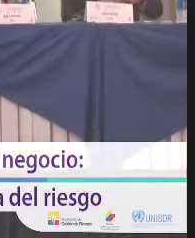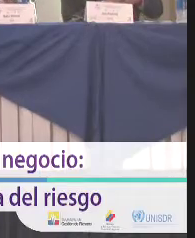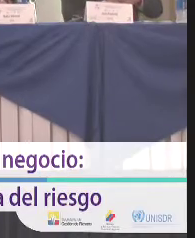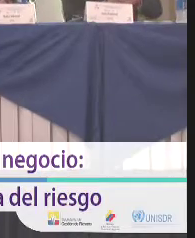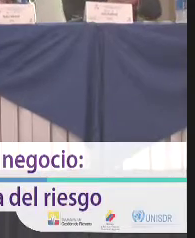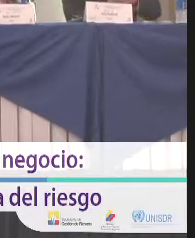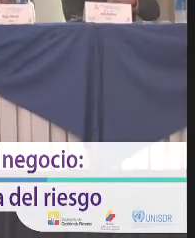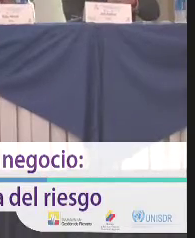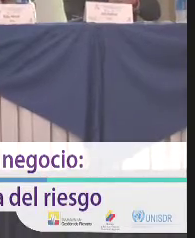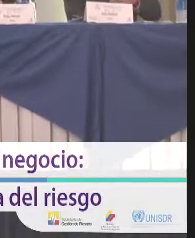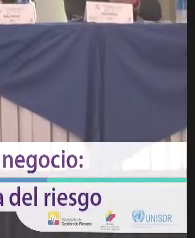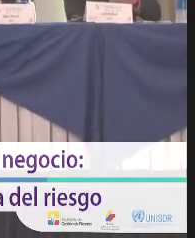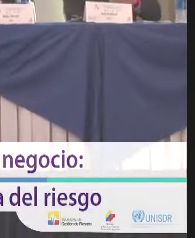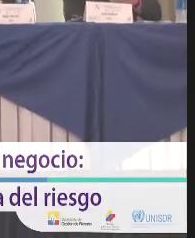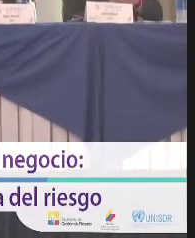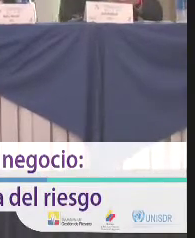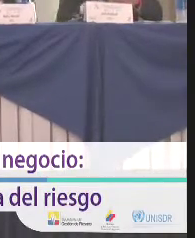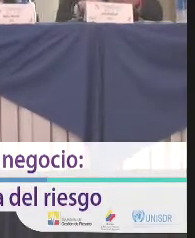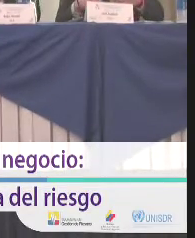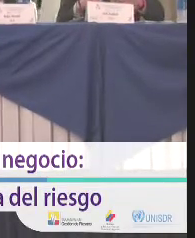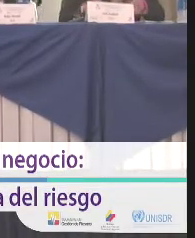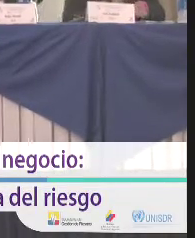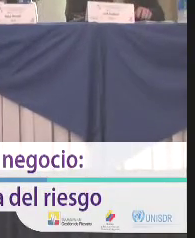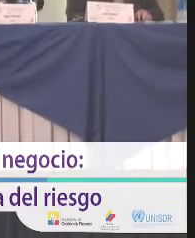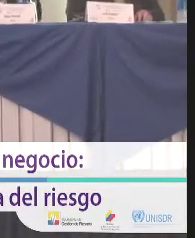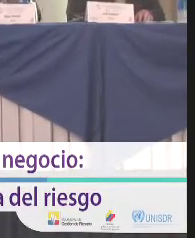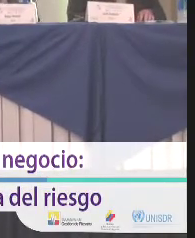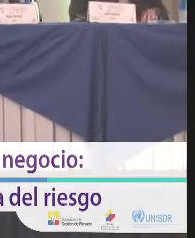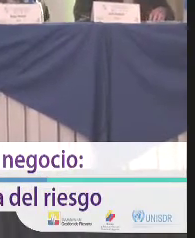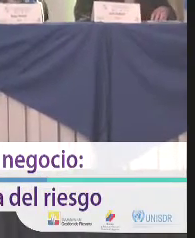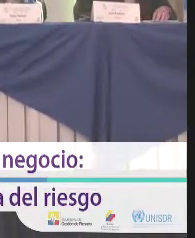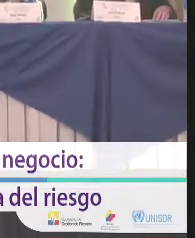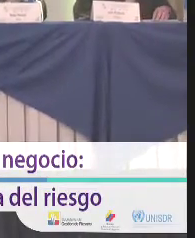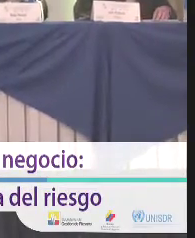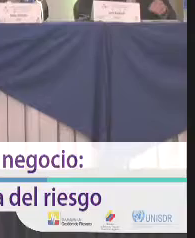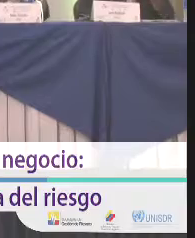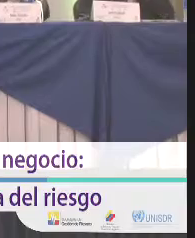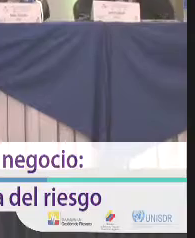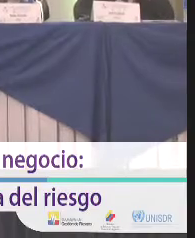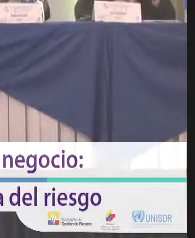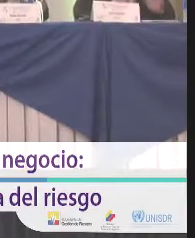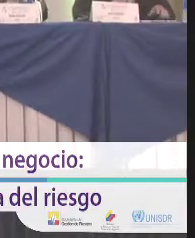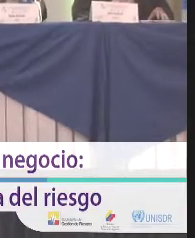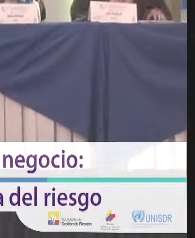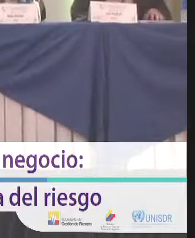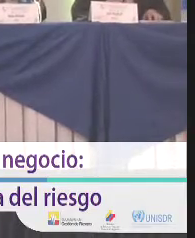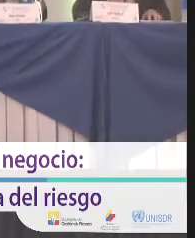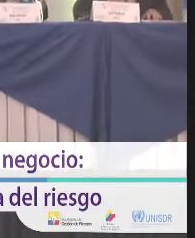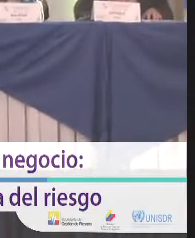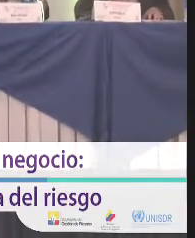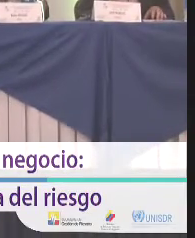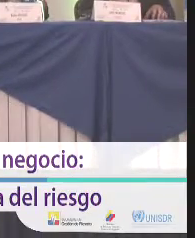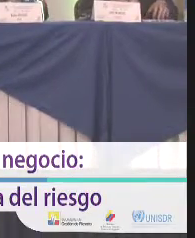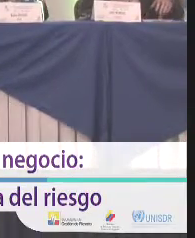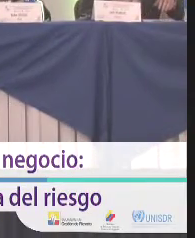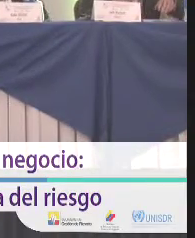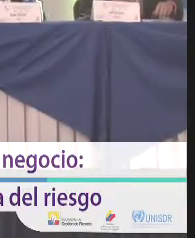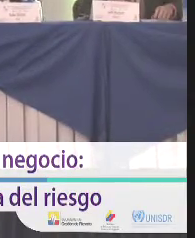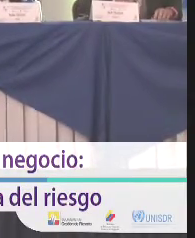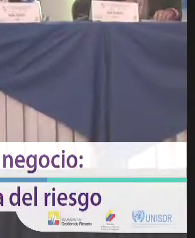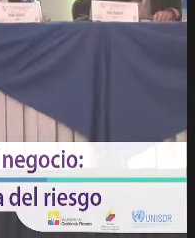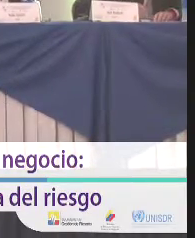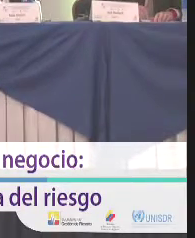tomarlo. Vamos a estar tocando el tema de reducción de riesgo de desastres, el tema